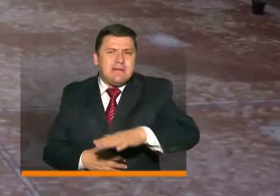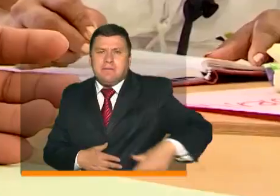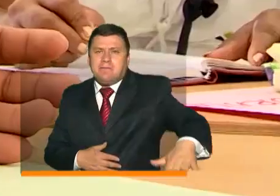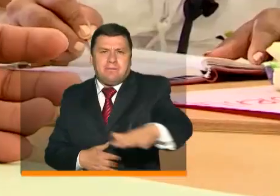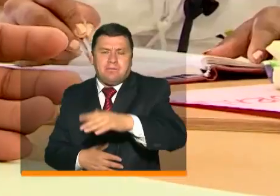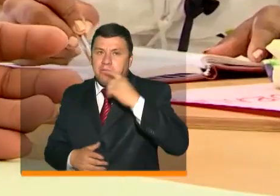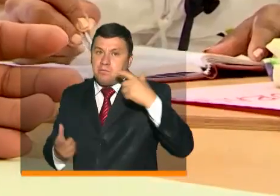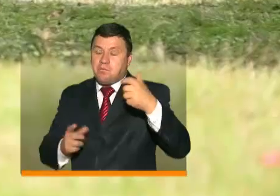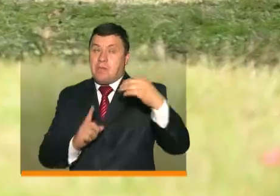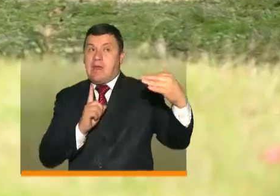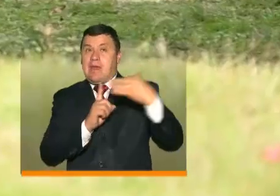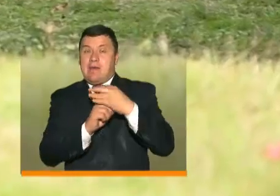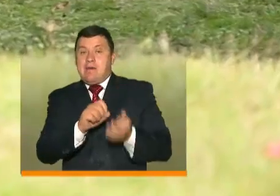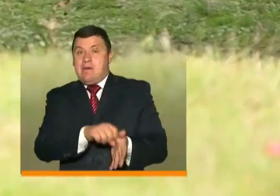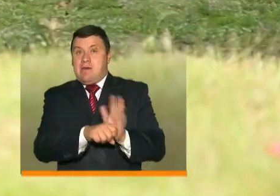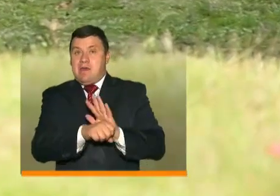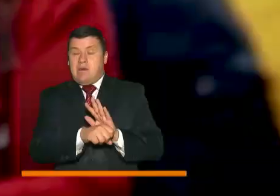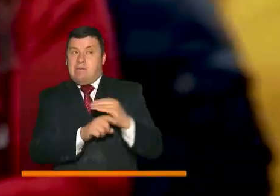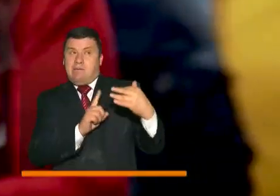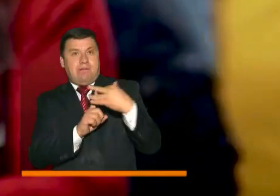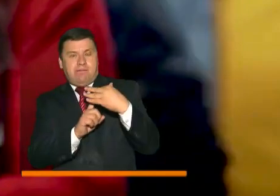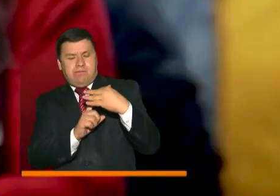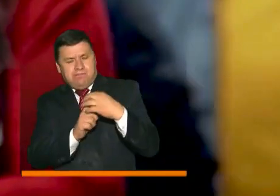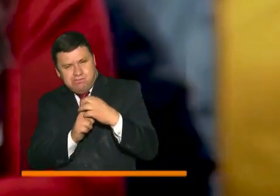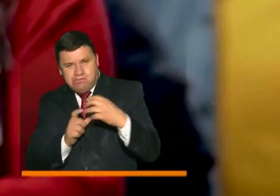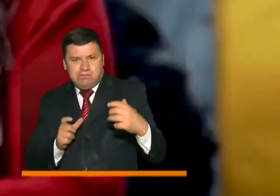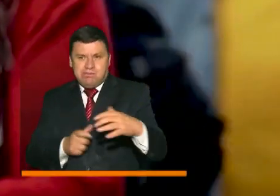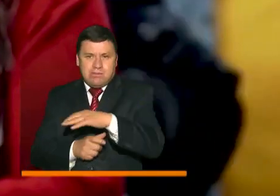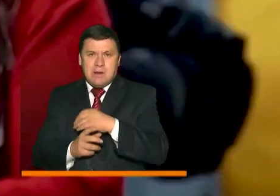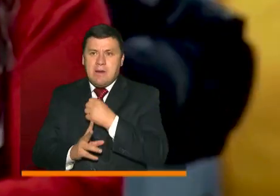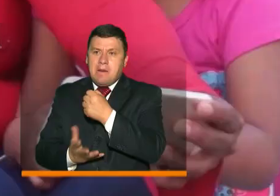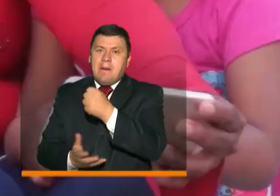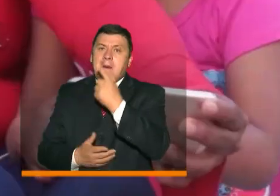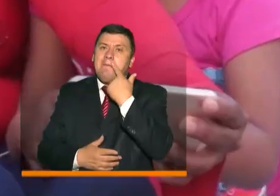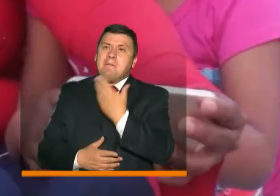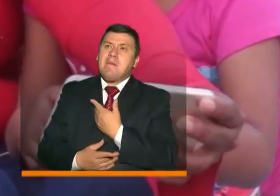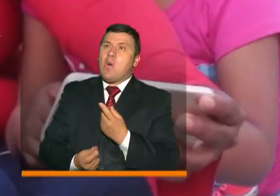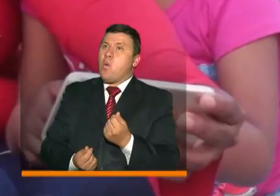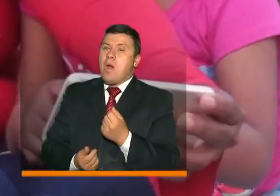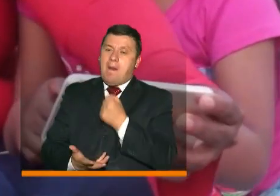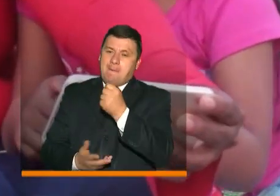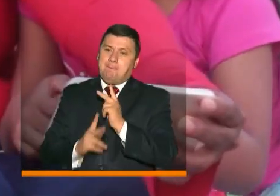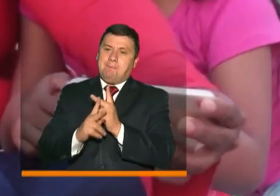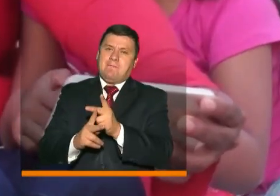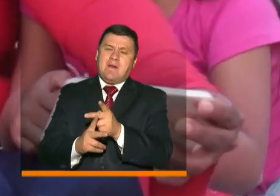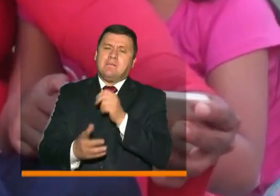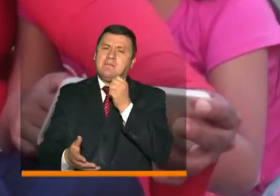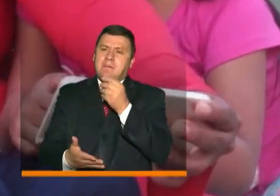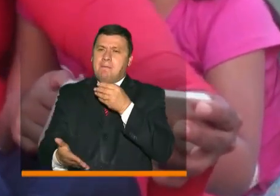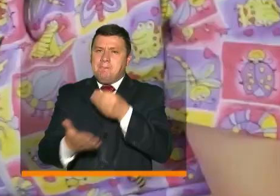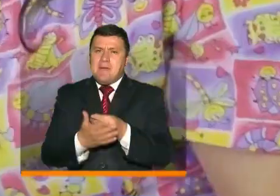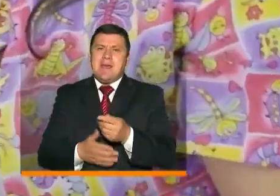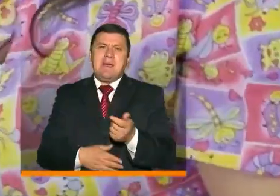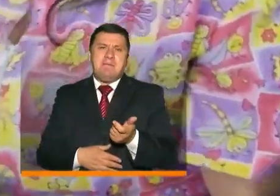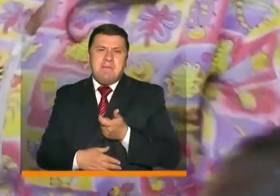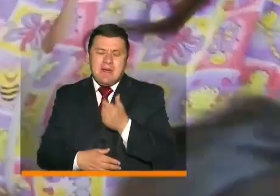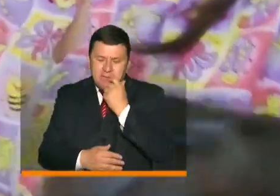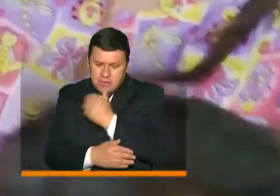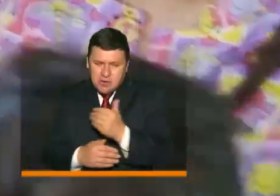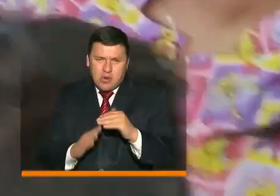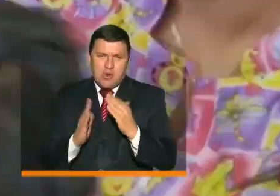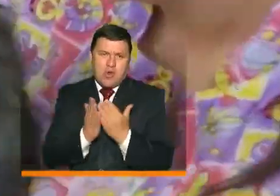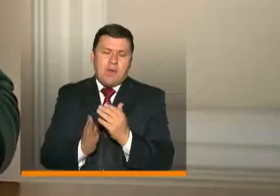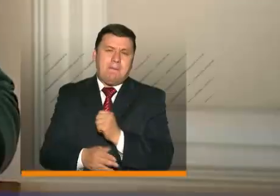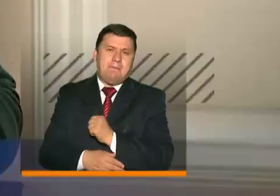y mitigar los efectos del COVID-19, que incluye una línea de crédito para padres de familia o acudientes destinada al pago de pensiones de jardines y